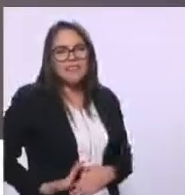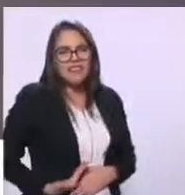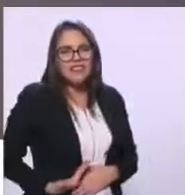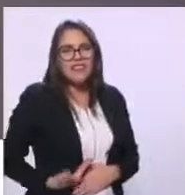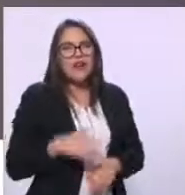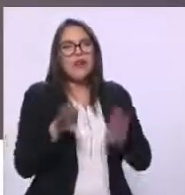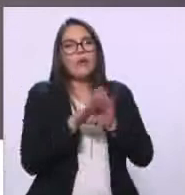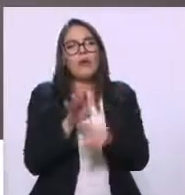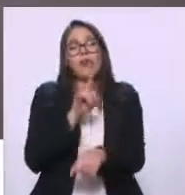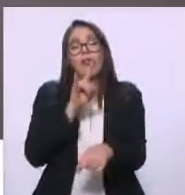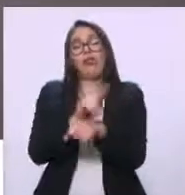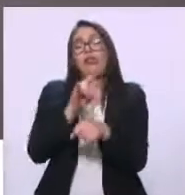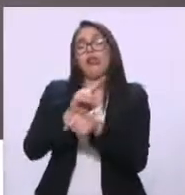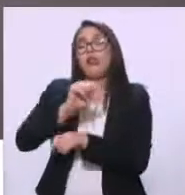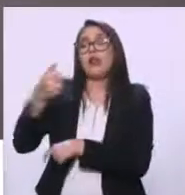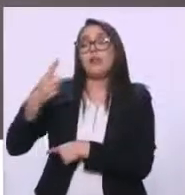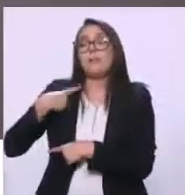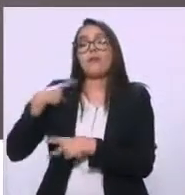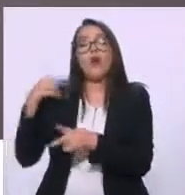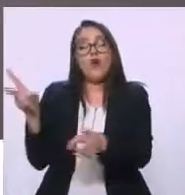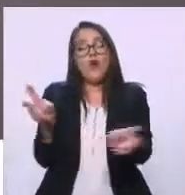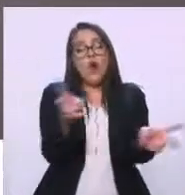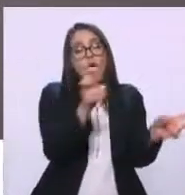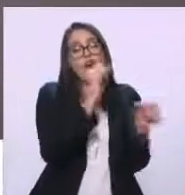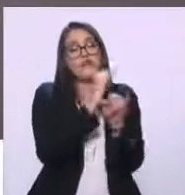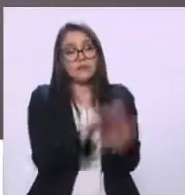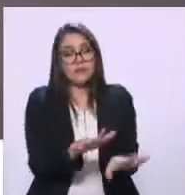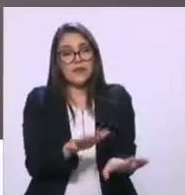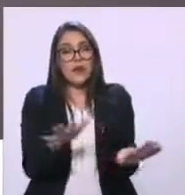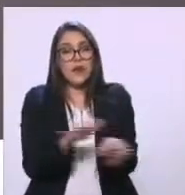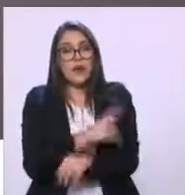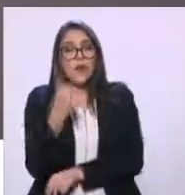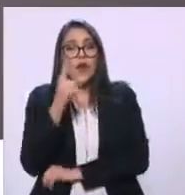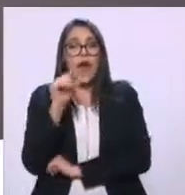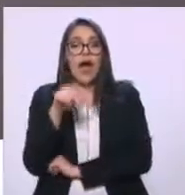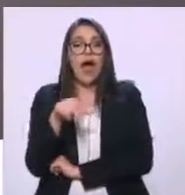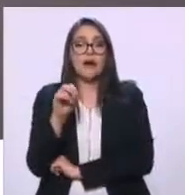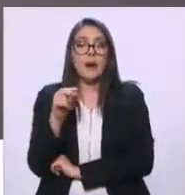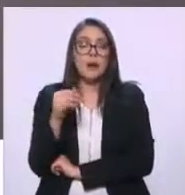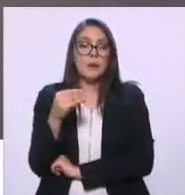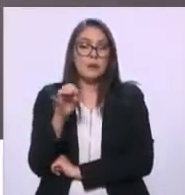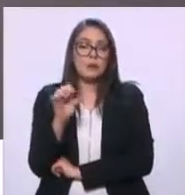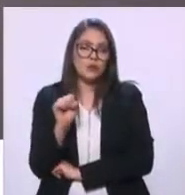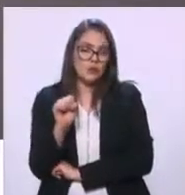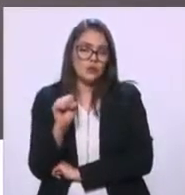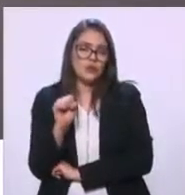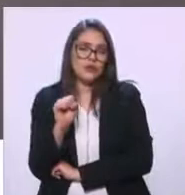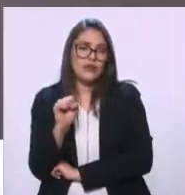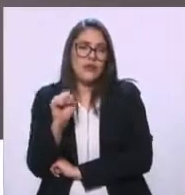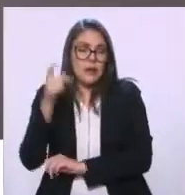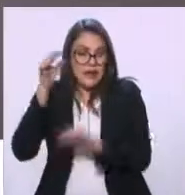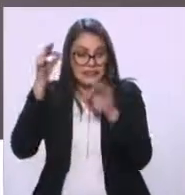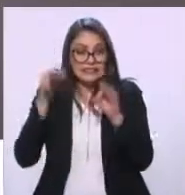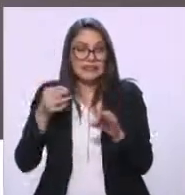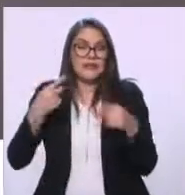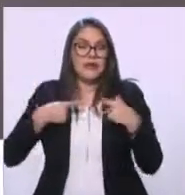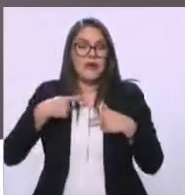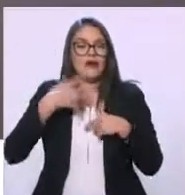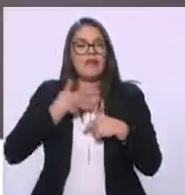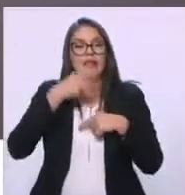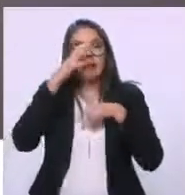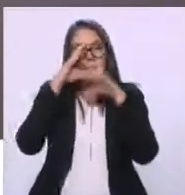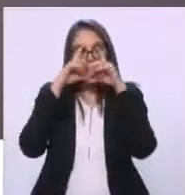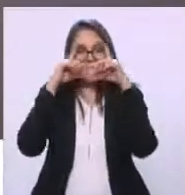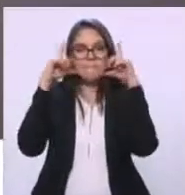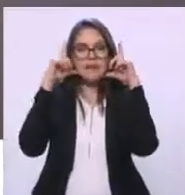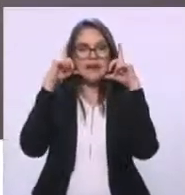estén disfrazando de un hackeo, porque Anonymous no actúa así. Digo, no soy el único que los ha estudiado, hay muchos expertos en el mundo que saben muy bien cómo